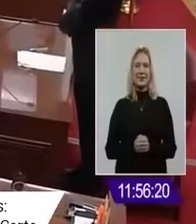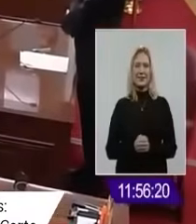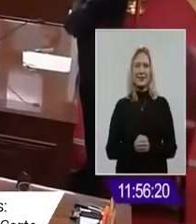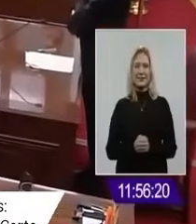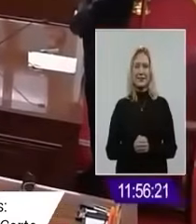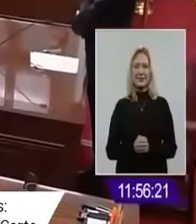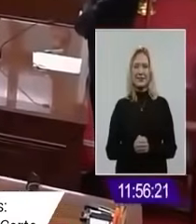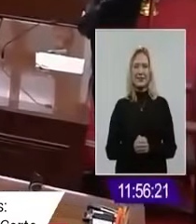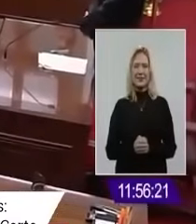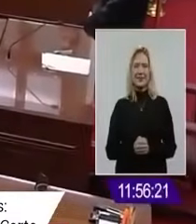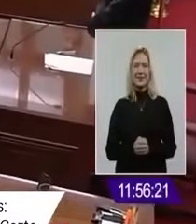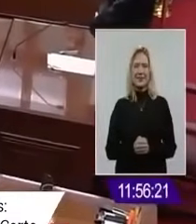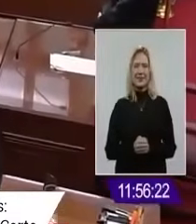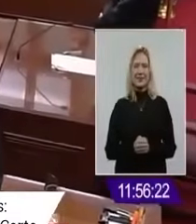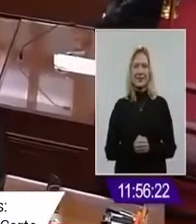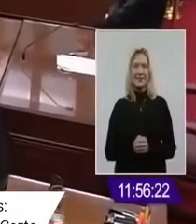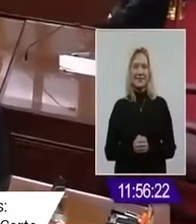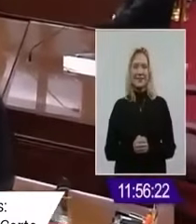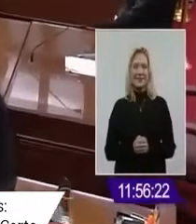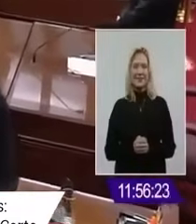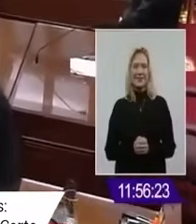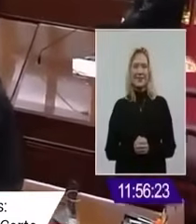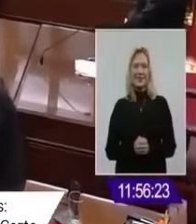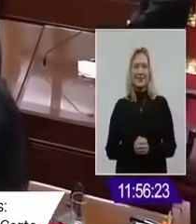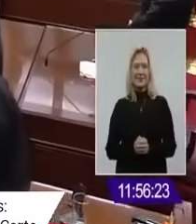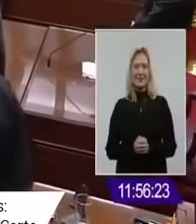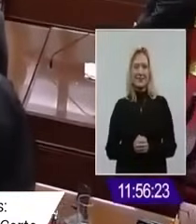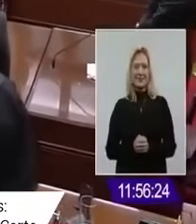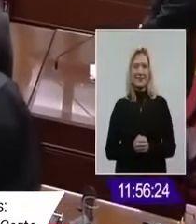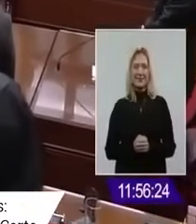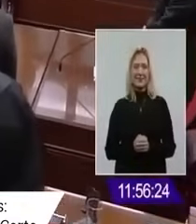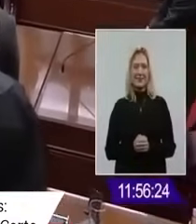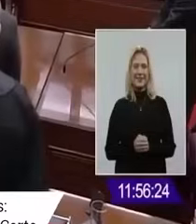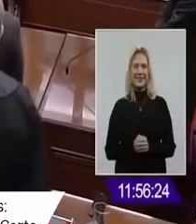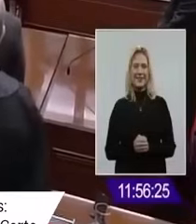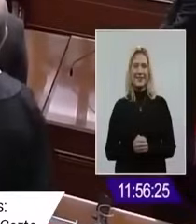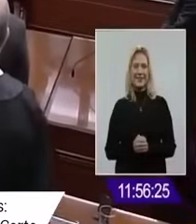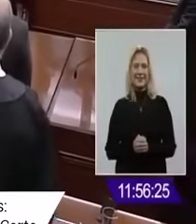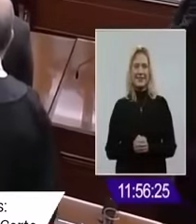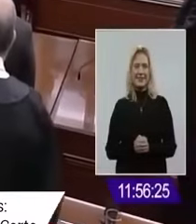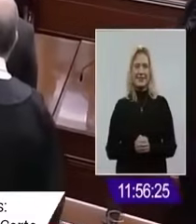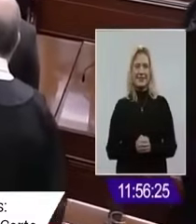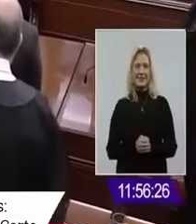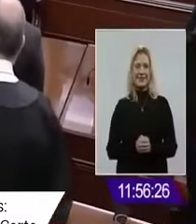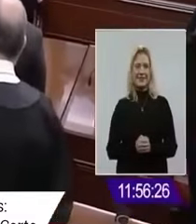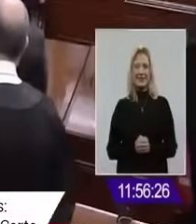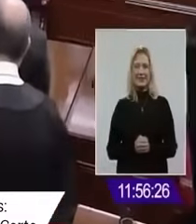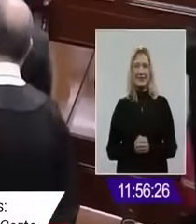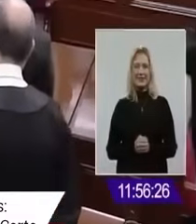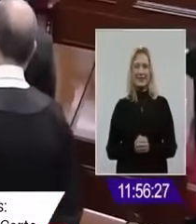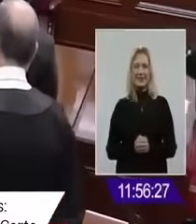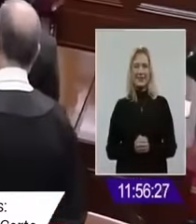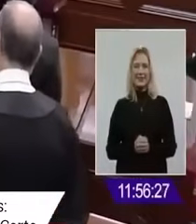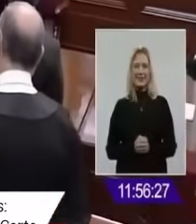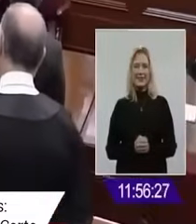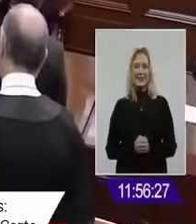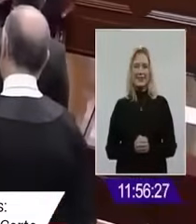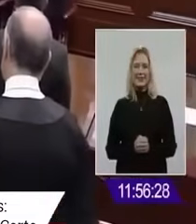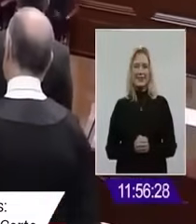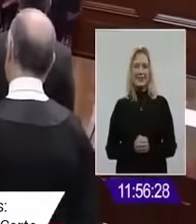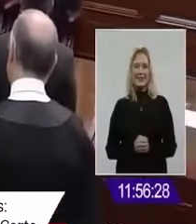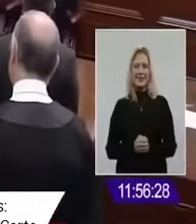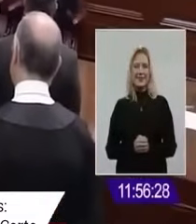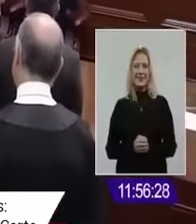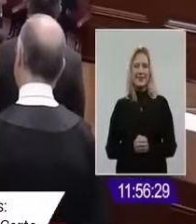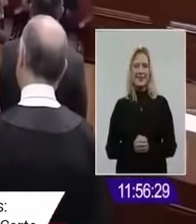el derecho también a un trabajo digno, etcétera. Importante, por eso decíamos también este discurso de Lenia Batres, y se